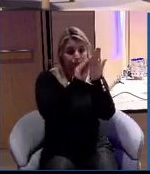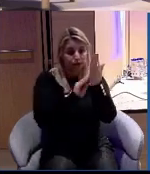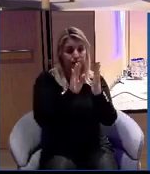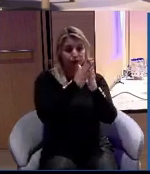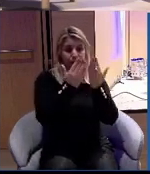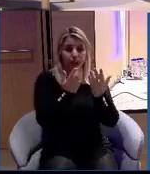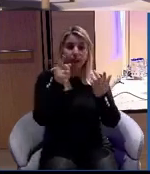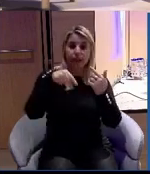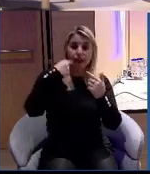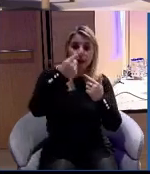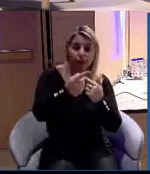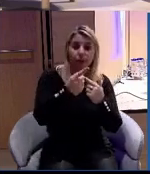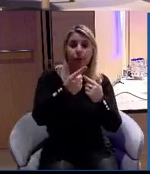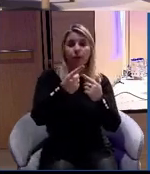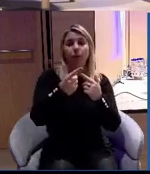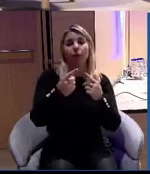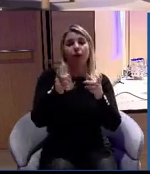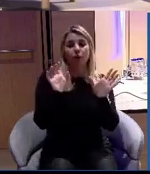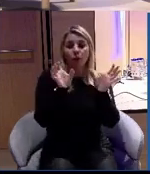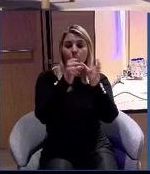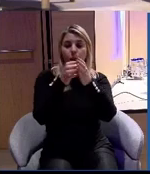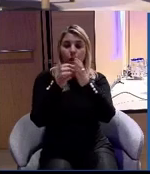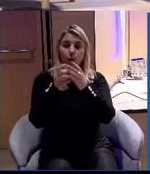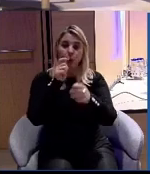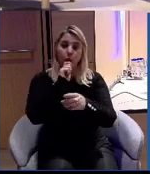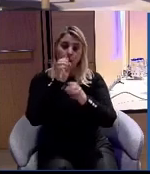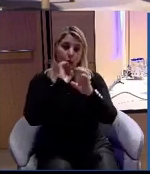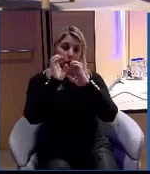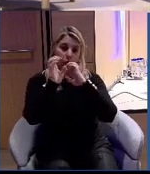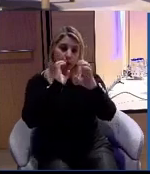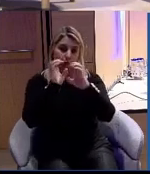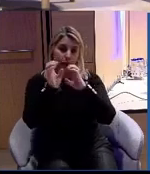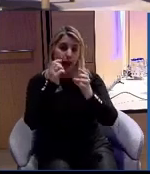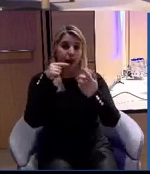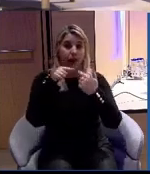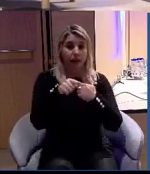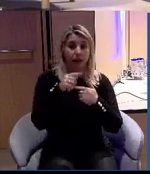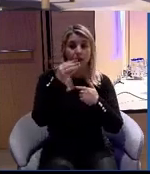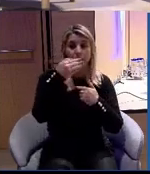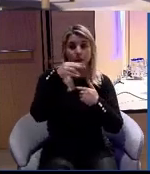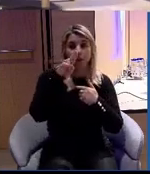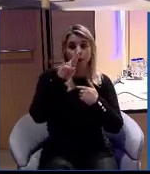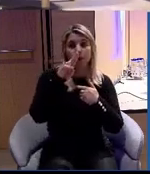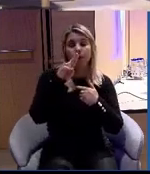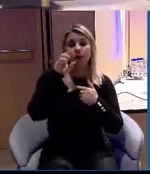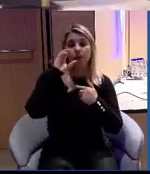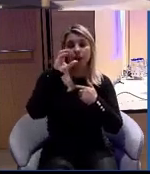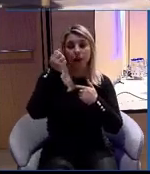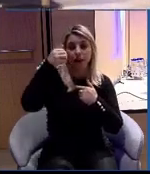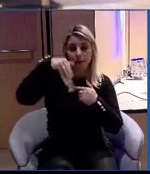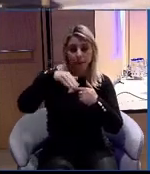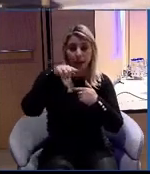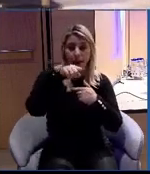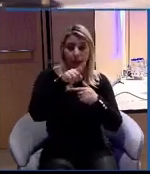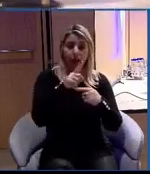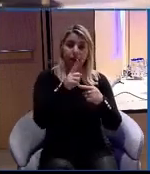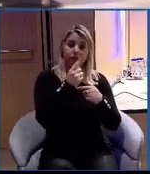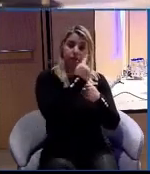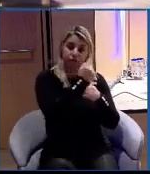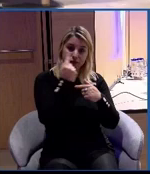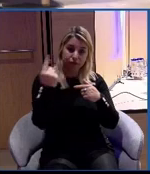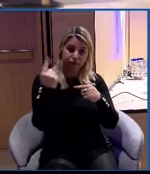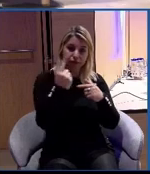juntamos a medios de comunicación el bcam venía siendo algo mucho más de participantes individuales en esta ocasión